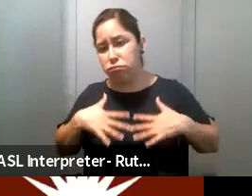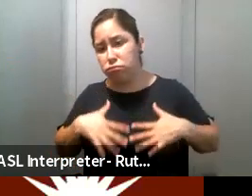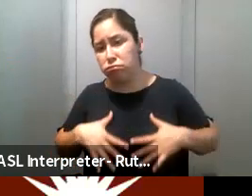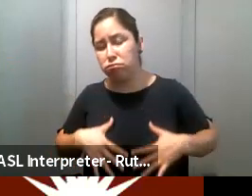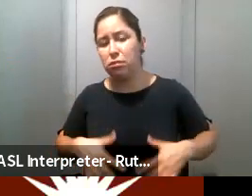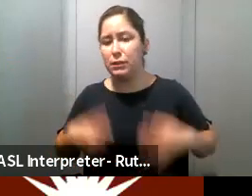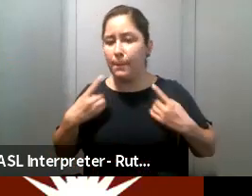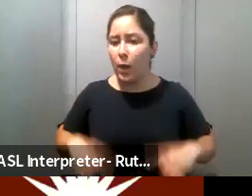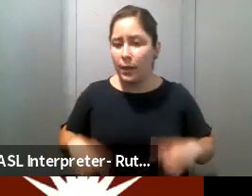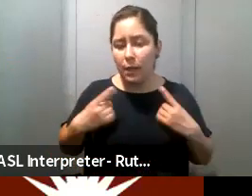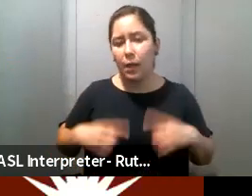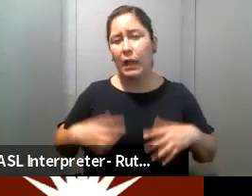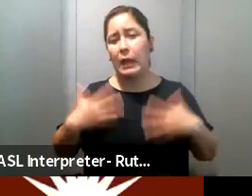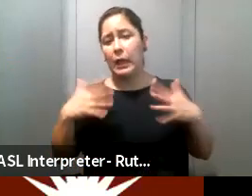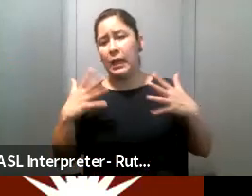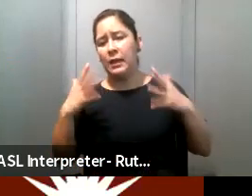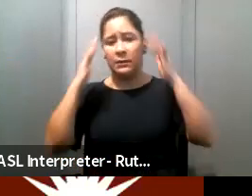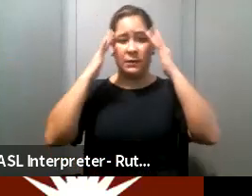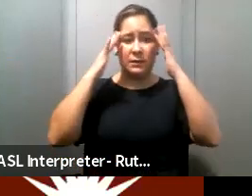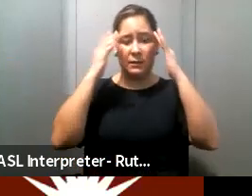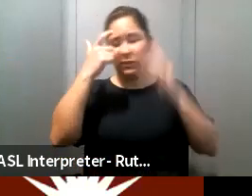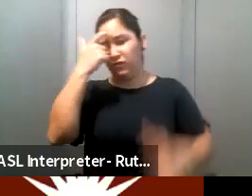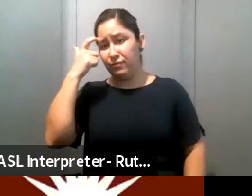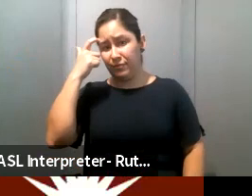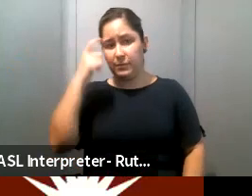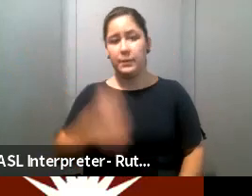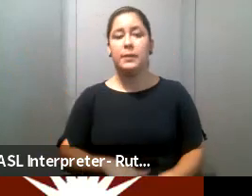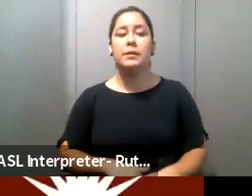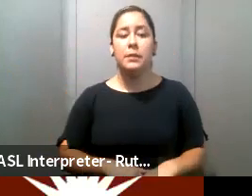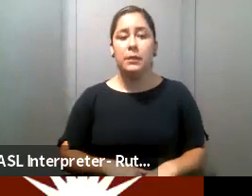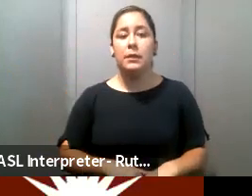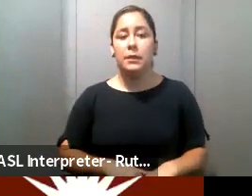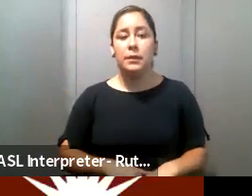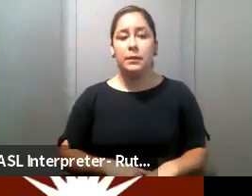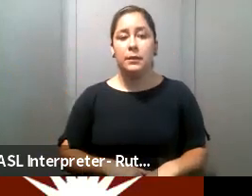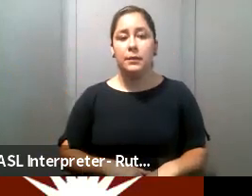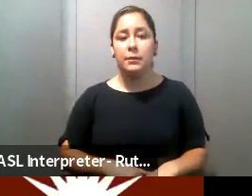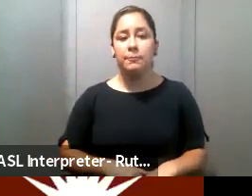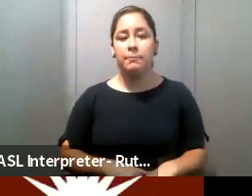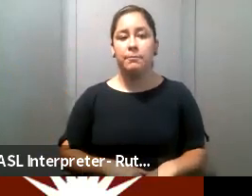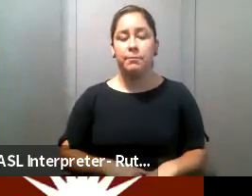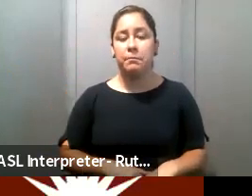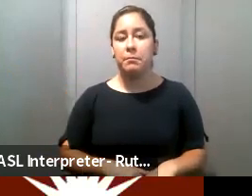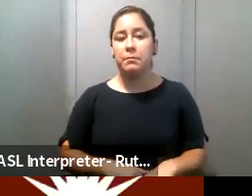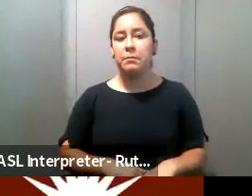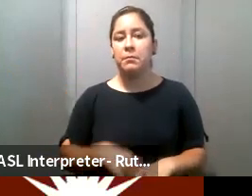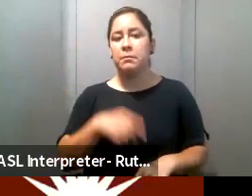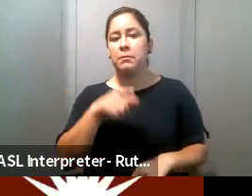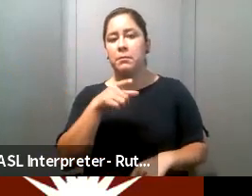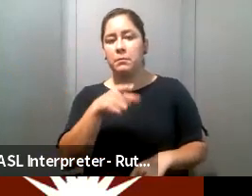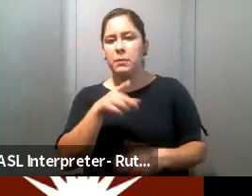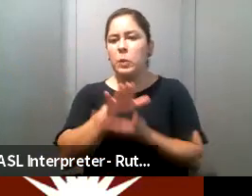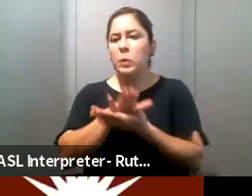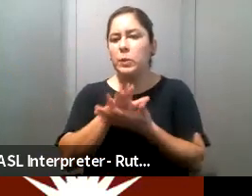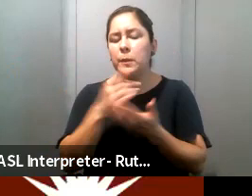aplicar a programas públicos, eso es algo que lo hemos visto, y realmente una incertidumbre acerca del futuro,